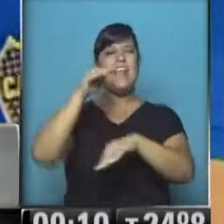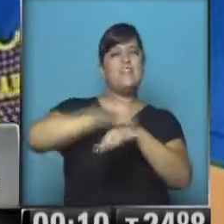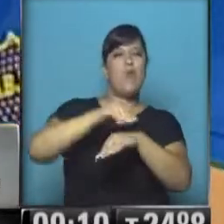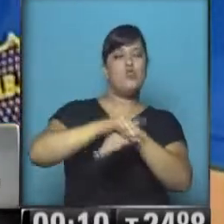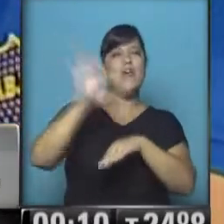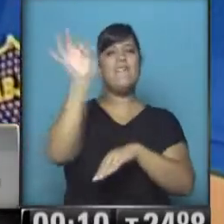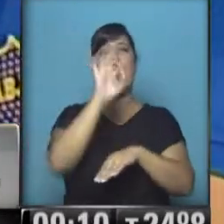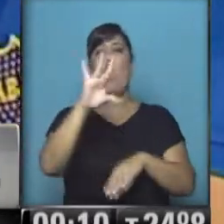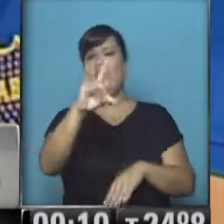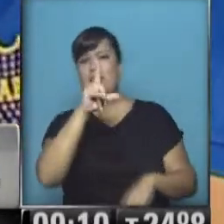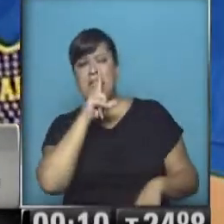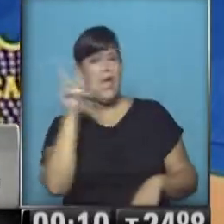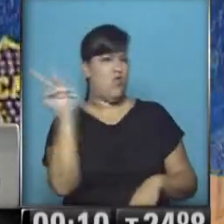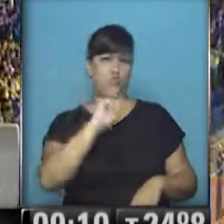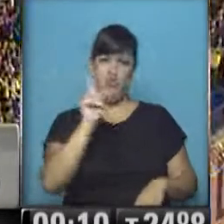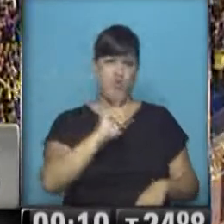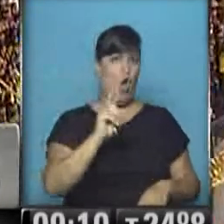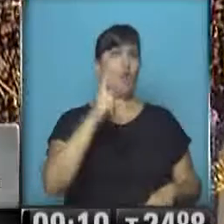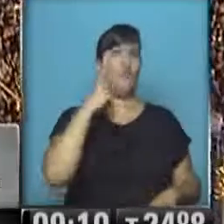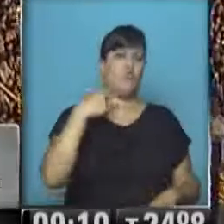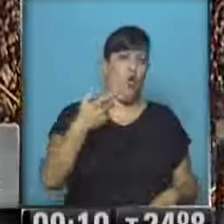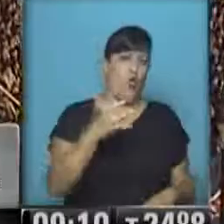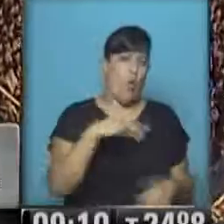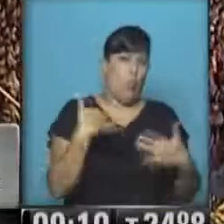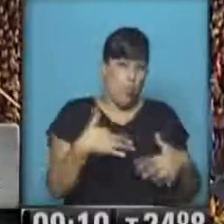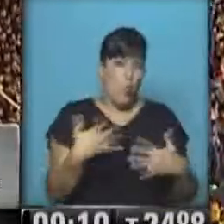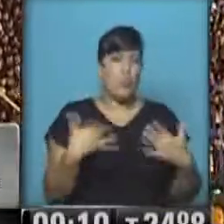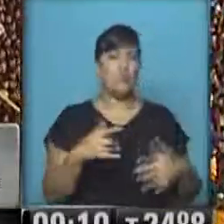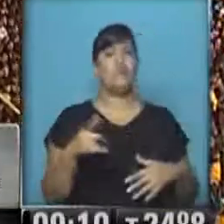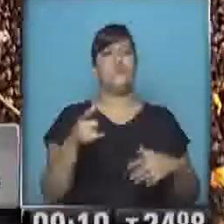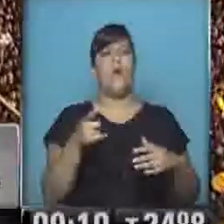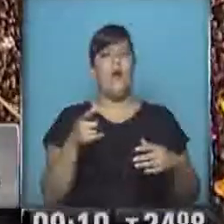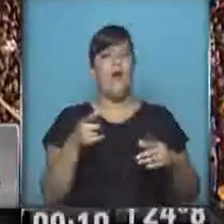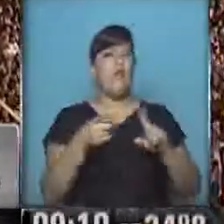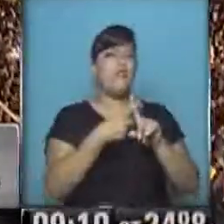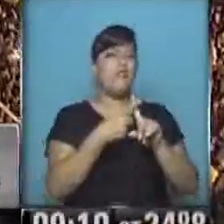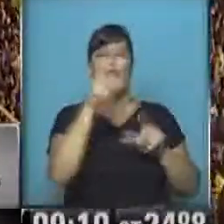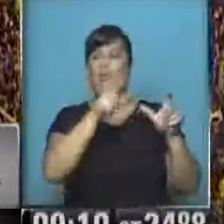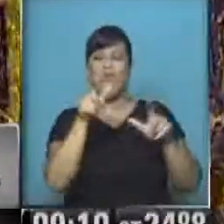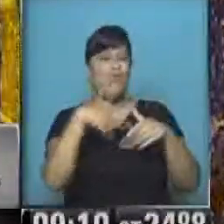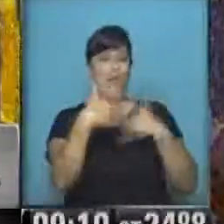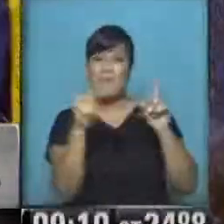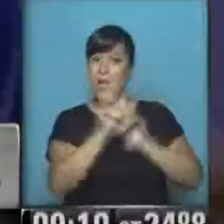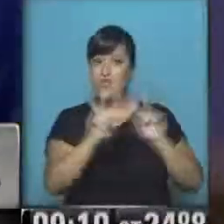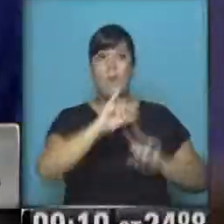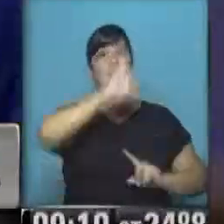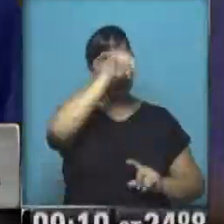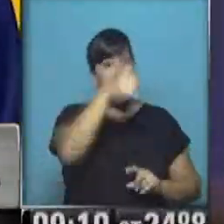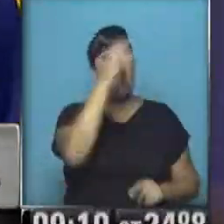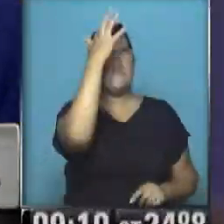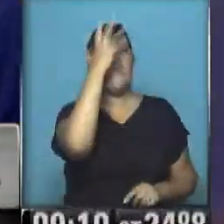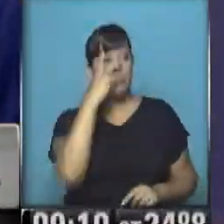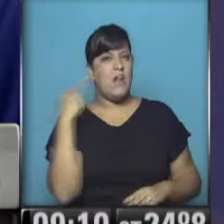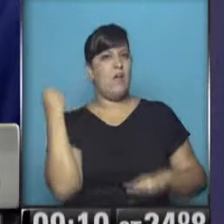menos como entrenador con la exigencia del día a día el trato con los futbolistas y demás pero que sí le gustaría